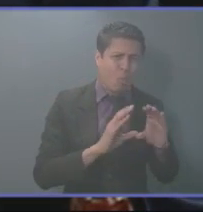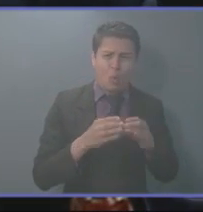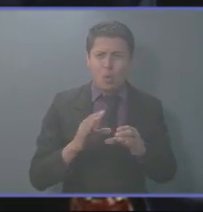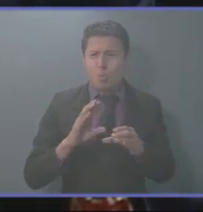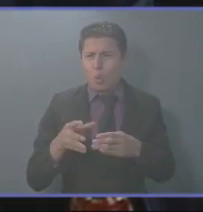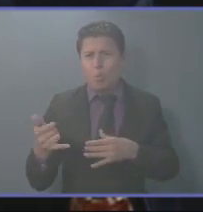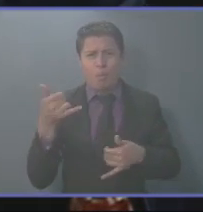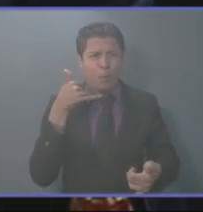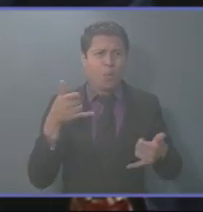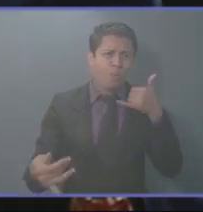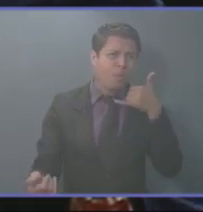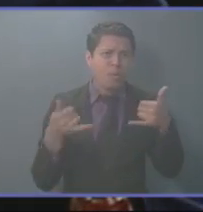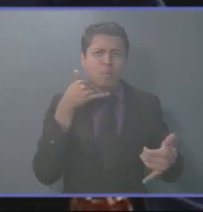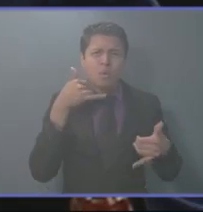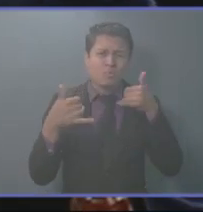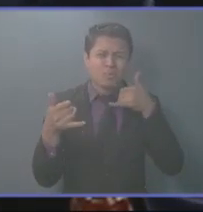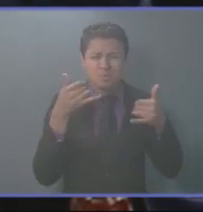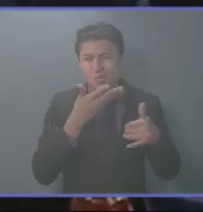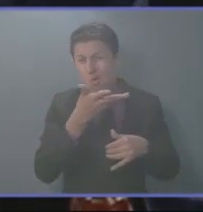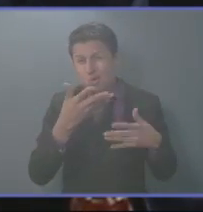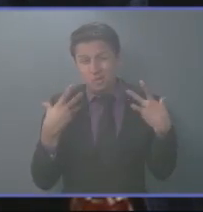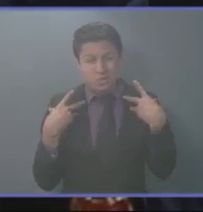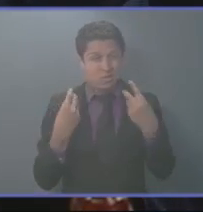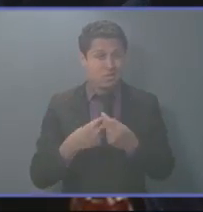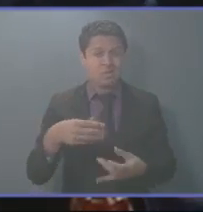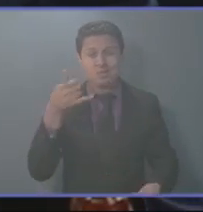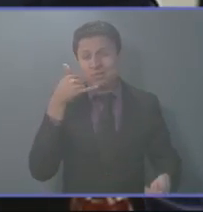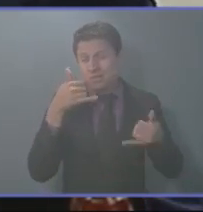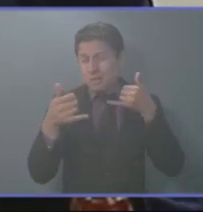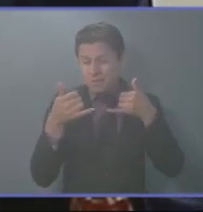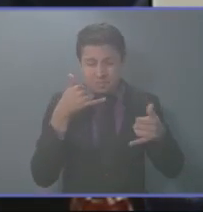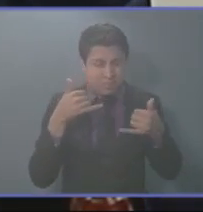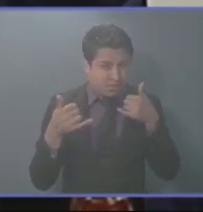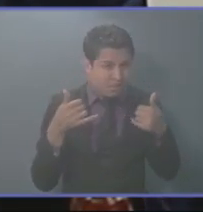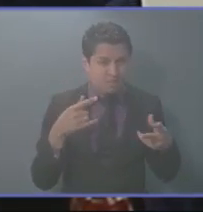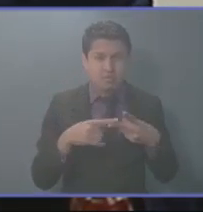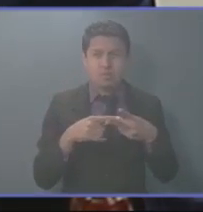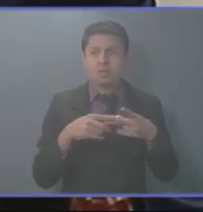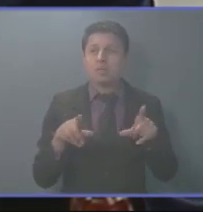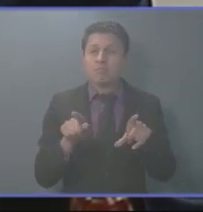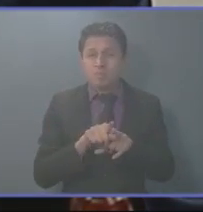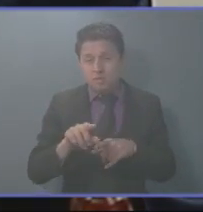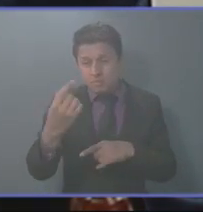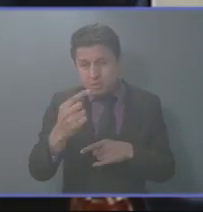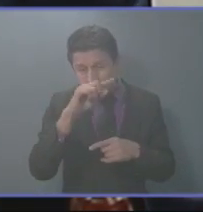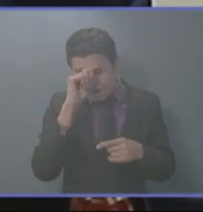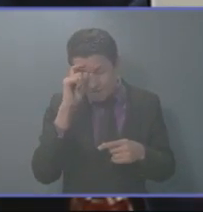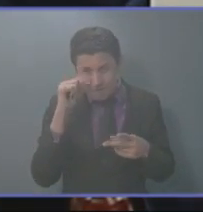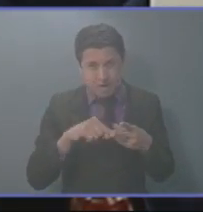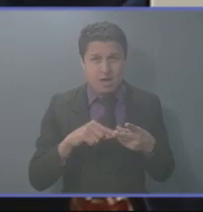país, de diferentes sectores de la sociedad, sociedad civil, hermanos trabajadores